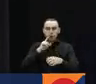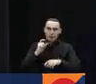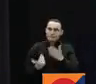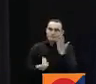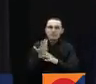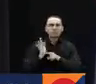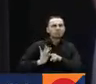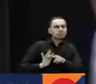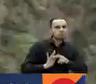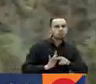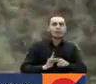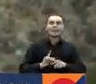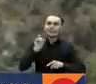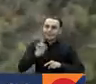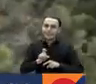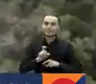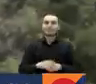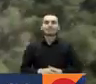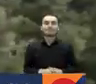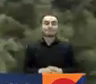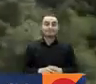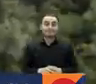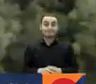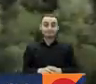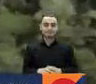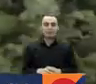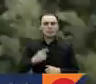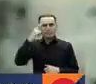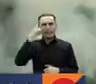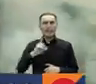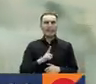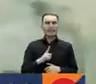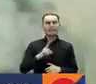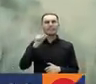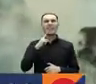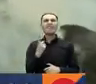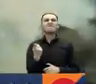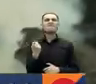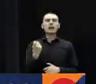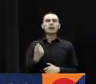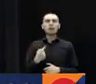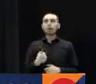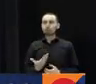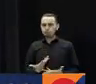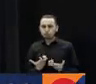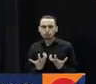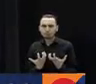ser de obligatorio cumplimiento. ¿Cree que a los líderes del mundo les falta mostrar más voluntad?